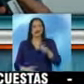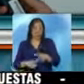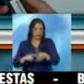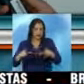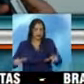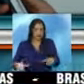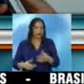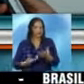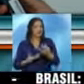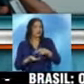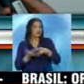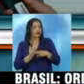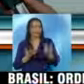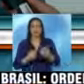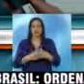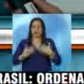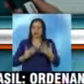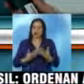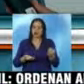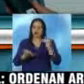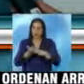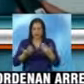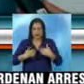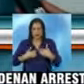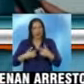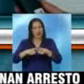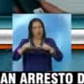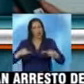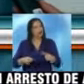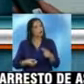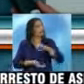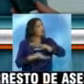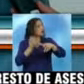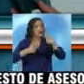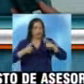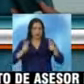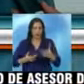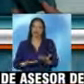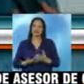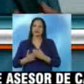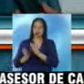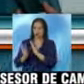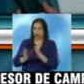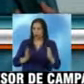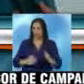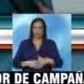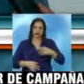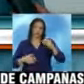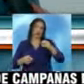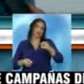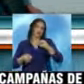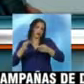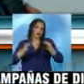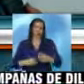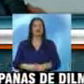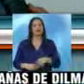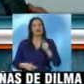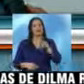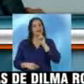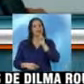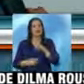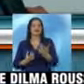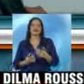la recuperación de espacios públicos, mantener el orden, la seguridad jurídica, y además declara el tribunal que es exclusiva facultad